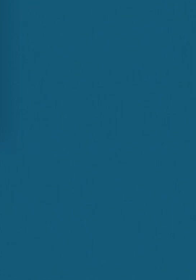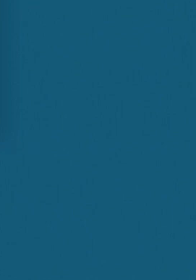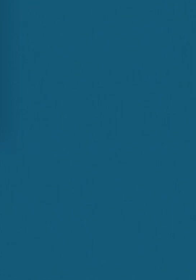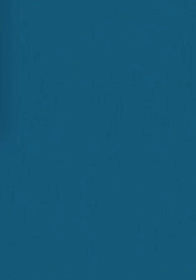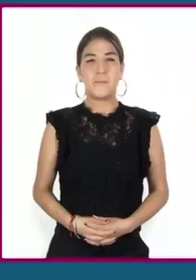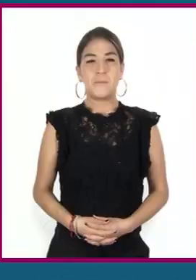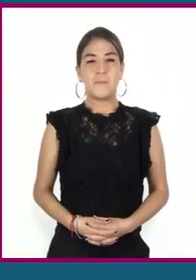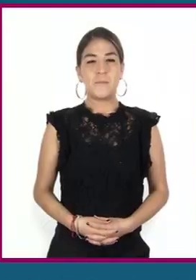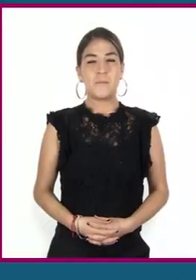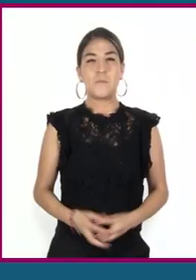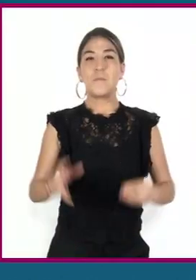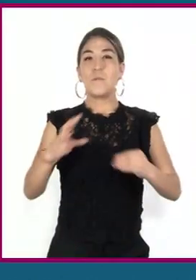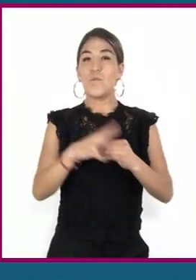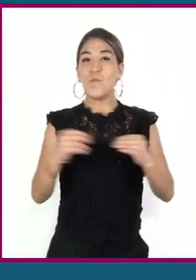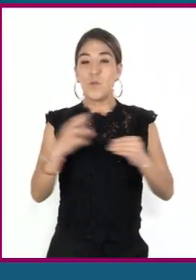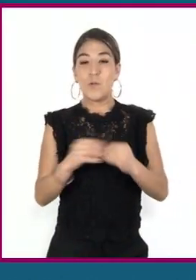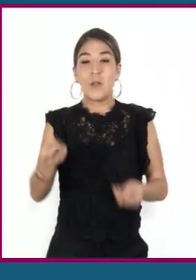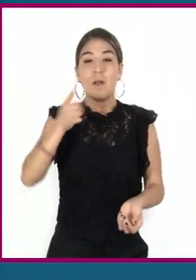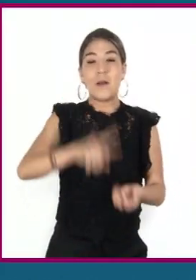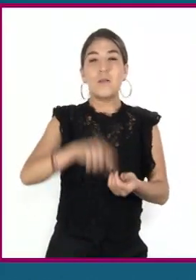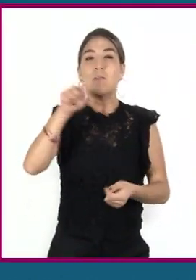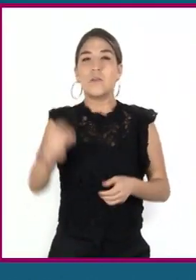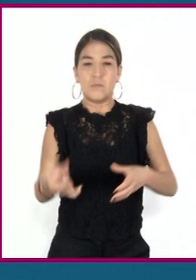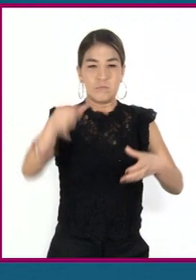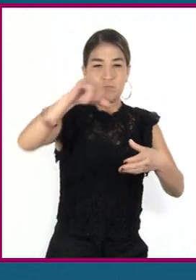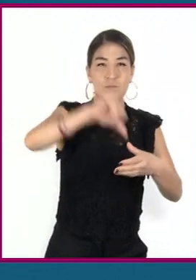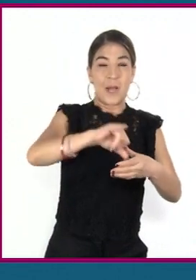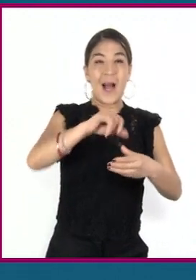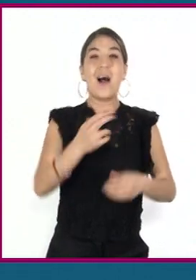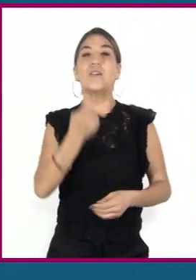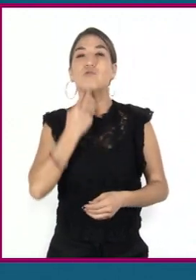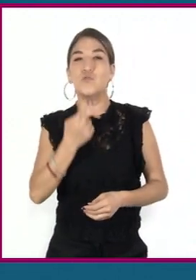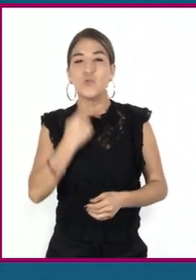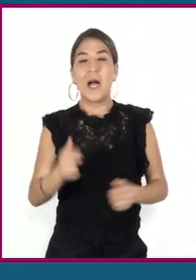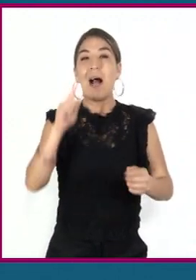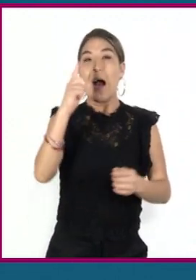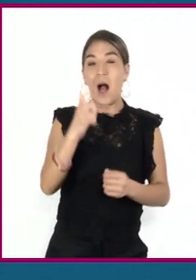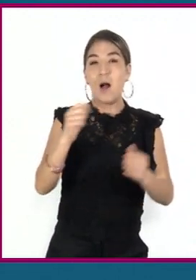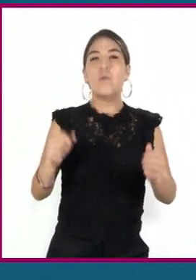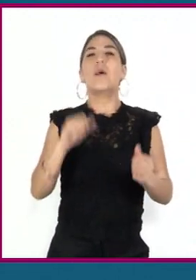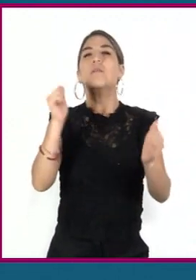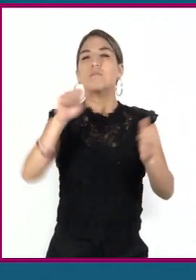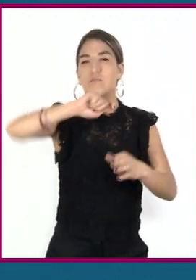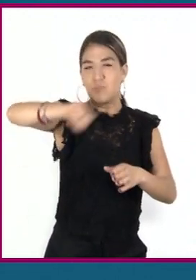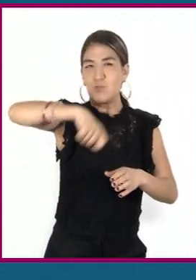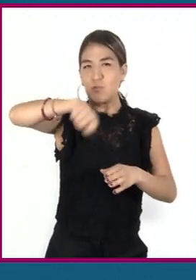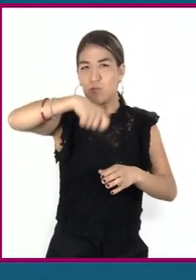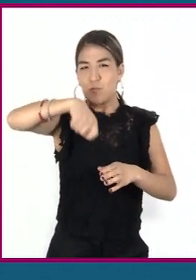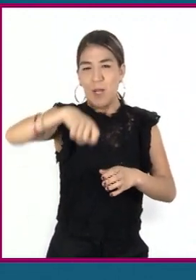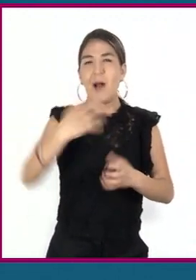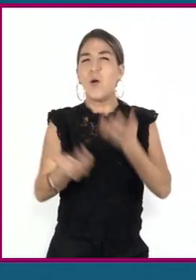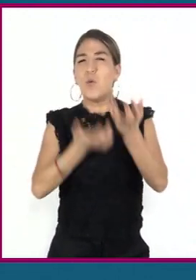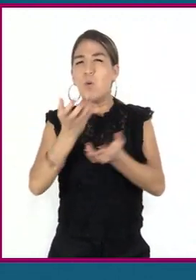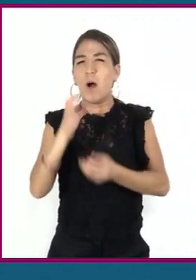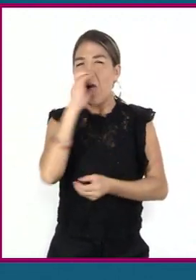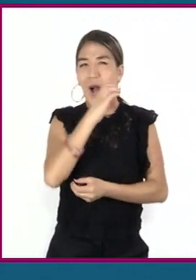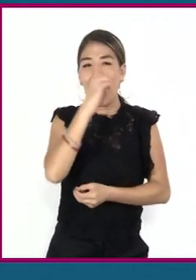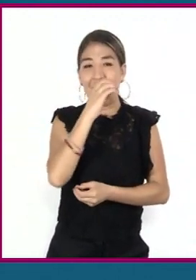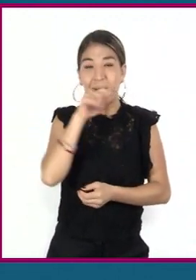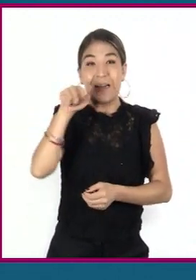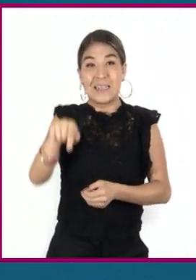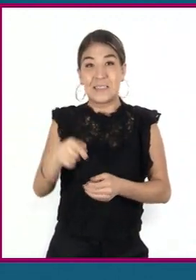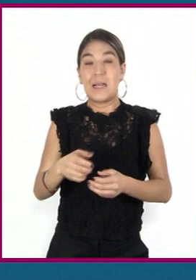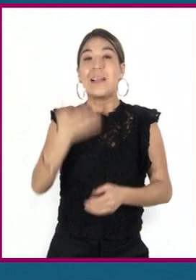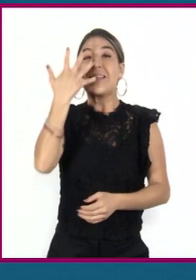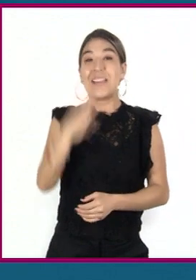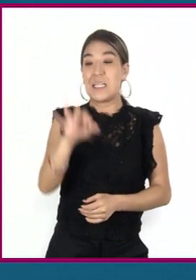La fruta se introduce en una mezcla de azúcar en agua y se deja calentar. Una concentración de esta mezcla